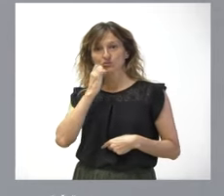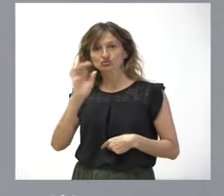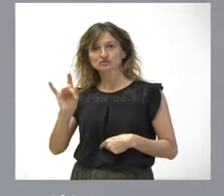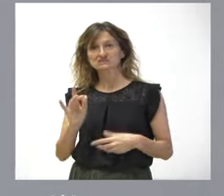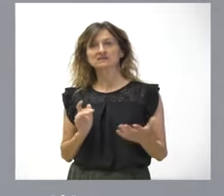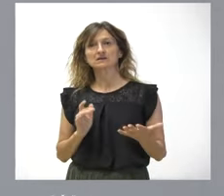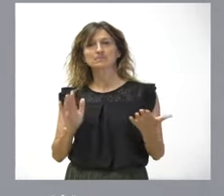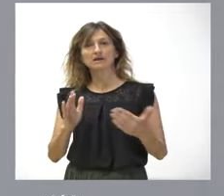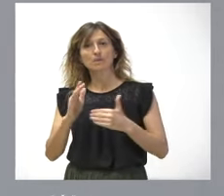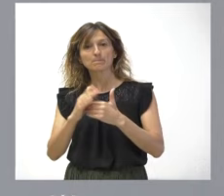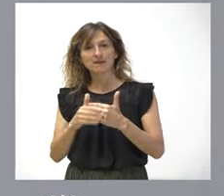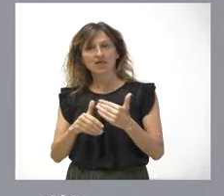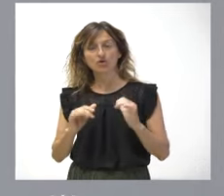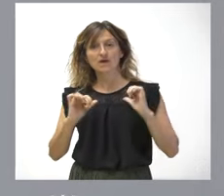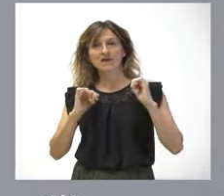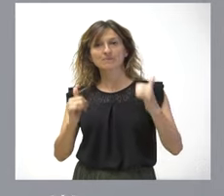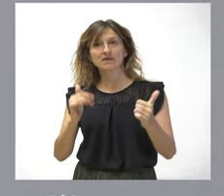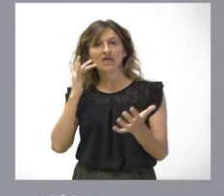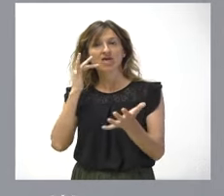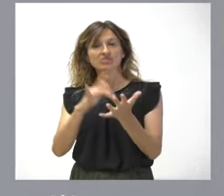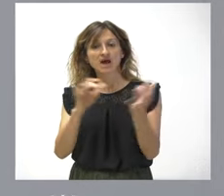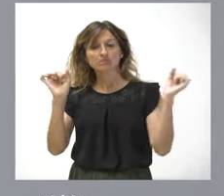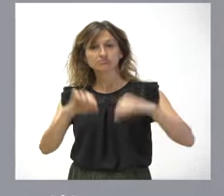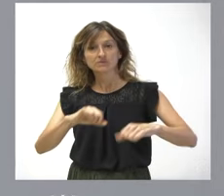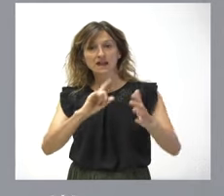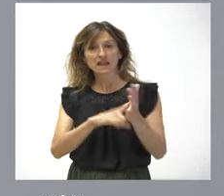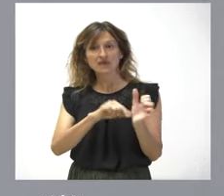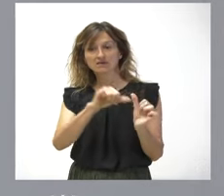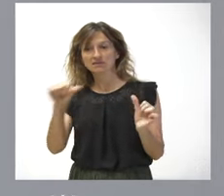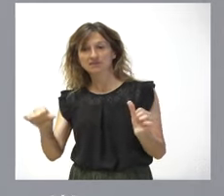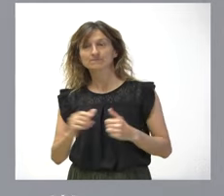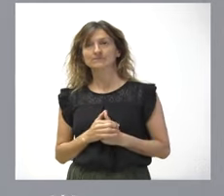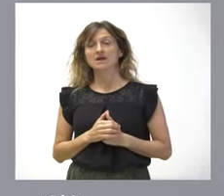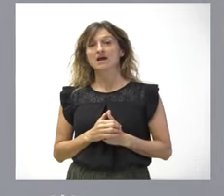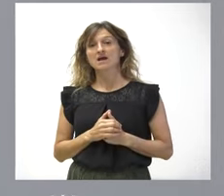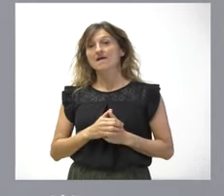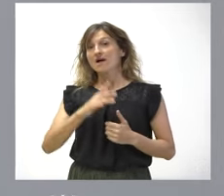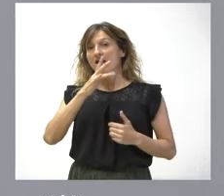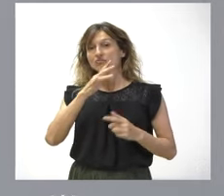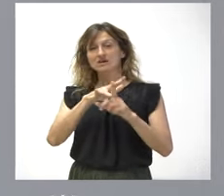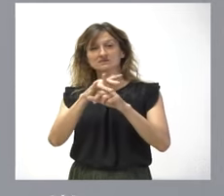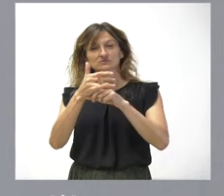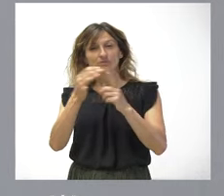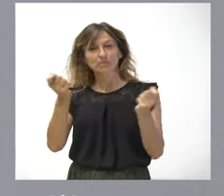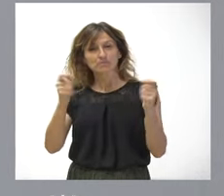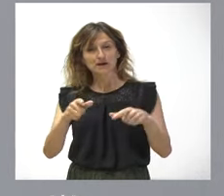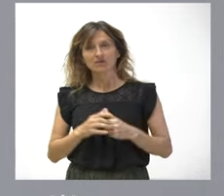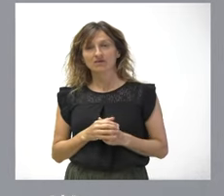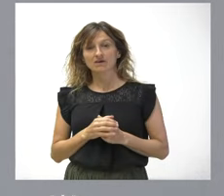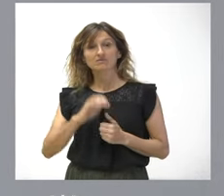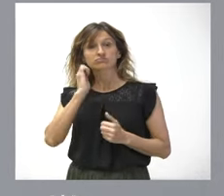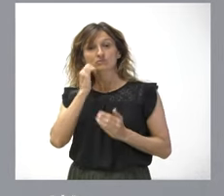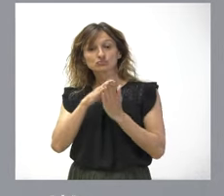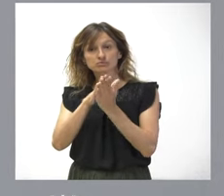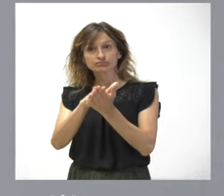plazo comienza a computar desde la aprobación de la ley Aquí estaríamos en unas circunstancias parecidas nosotros para presentar un recurso en